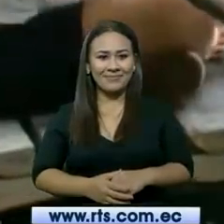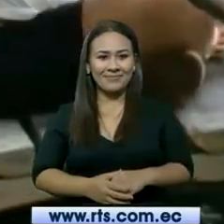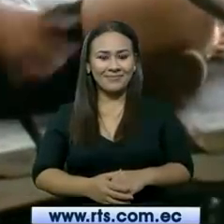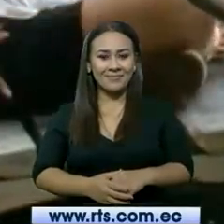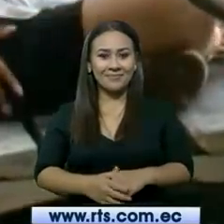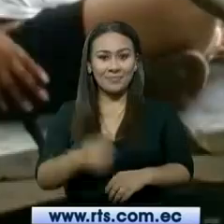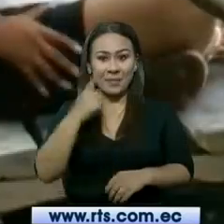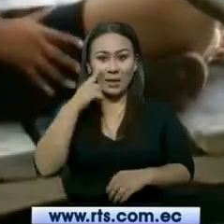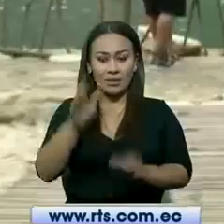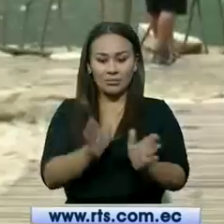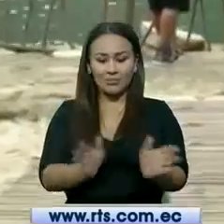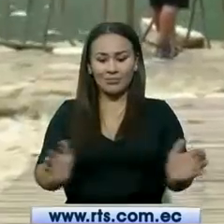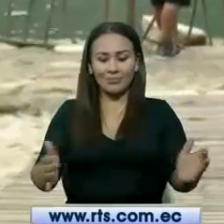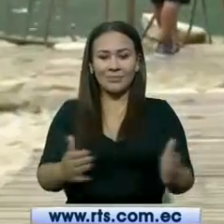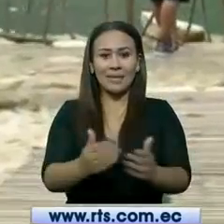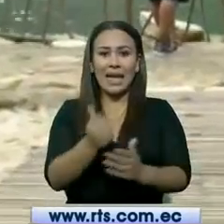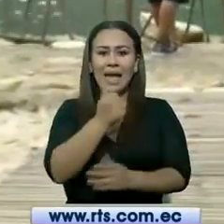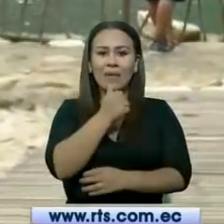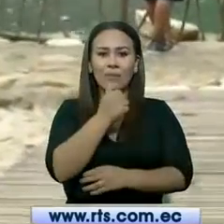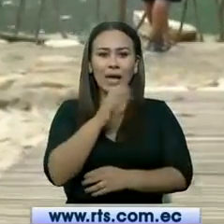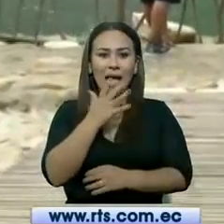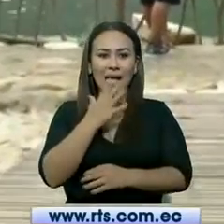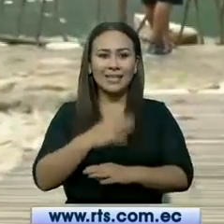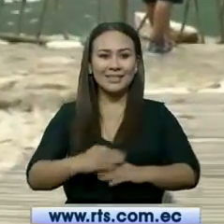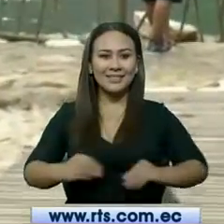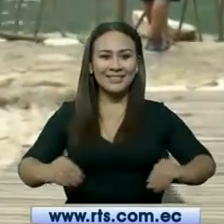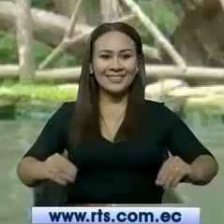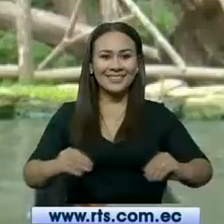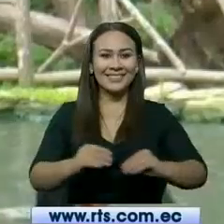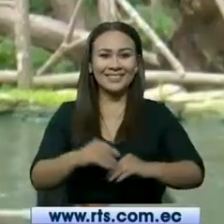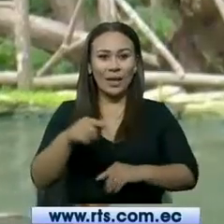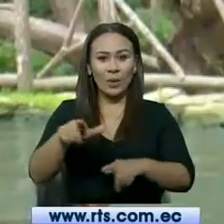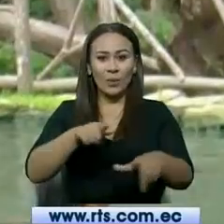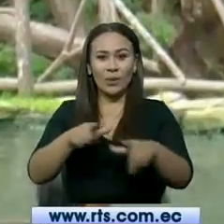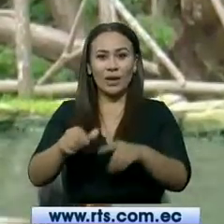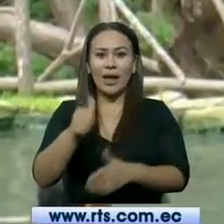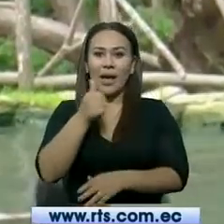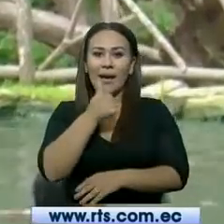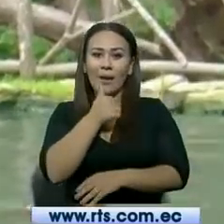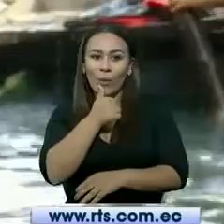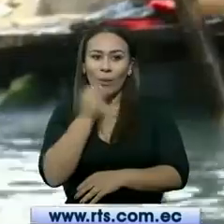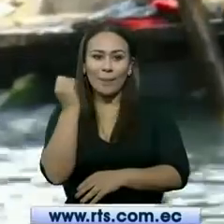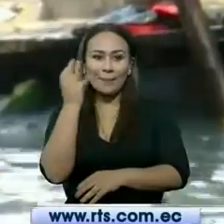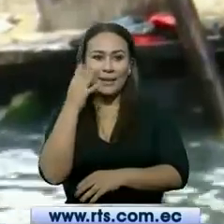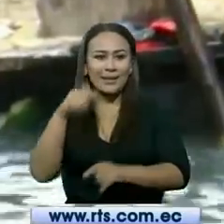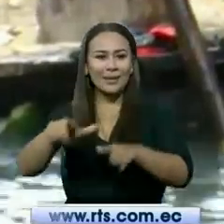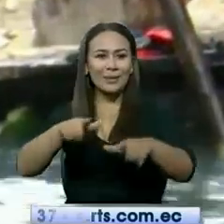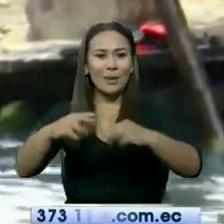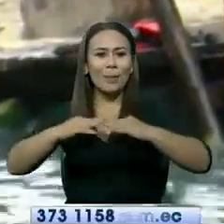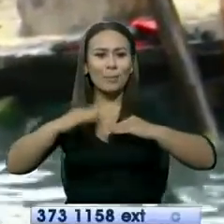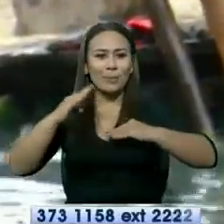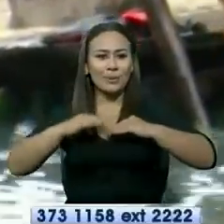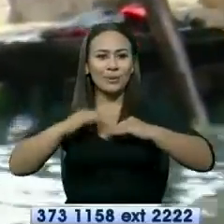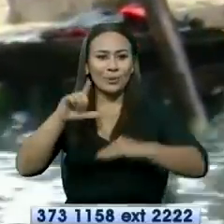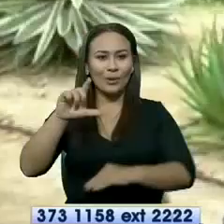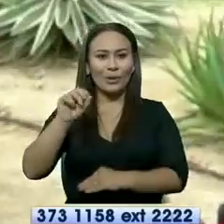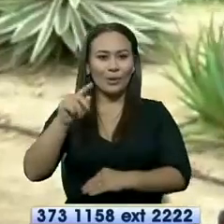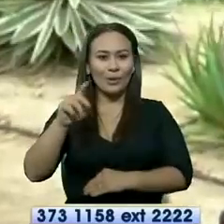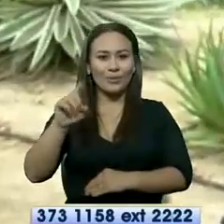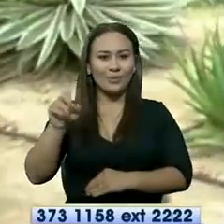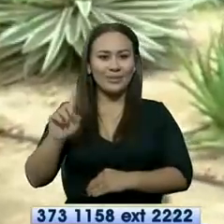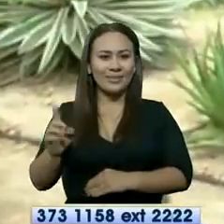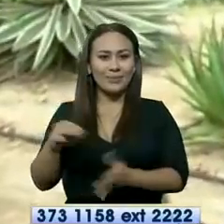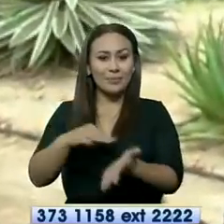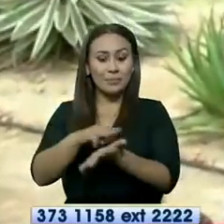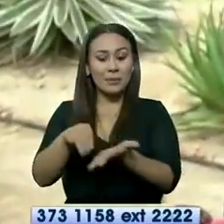La poza de agua sulfurosa, ubicada en la comunidad de Agua Blanca en el cantón Puerto López, al sur de Manabí, es parte del Parque